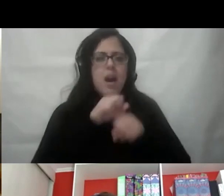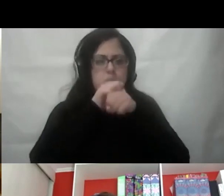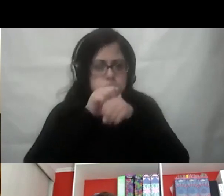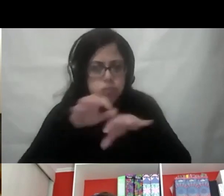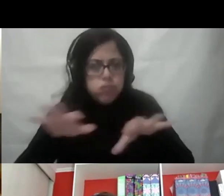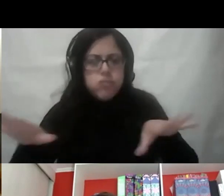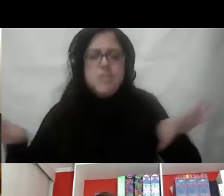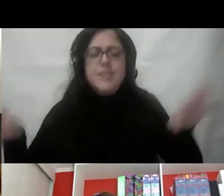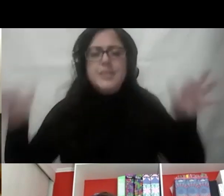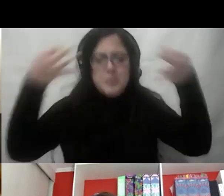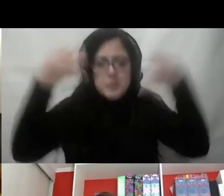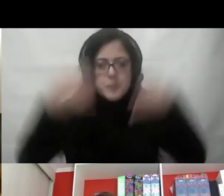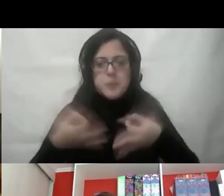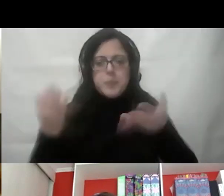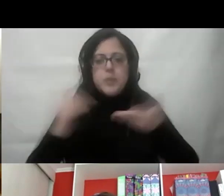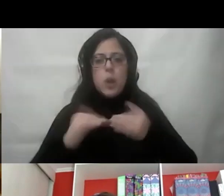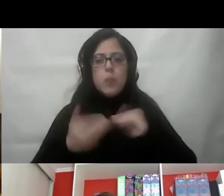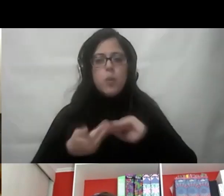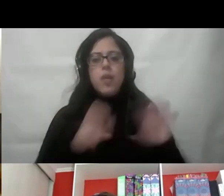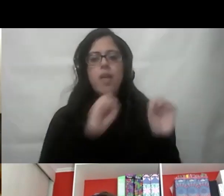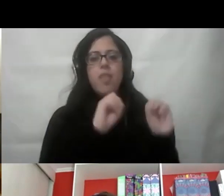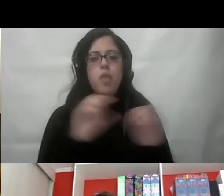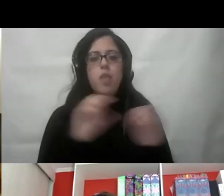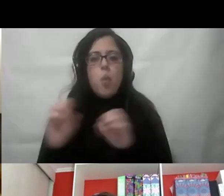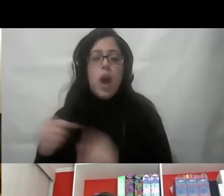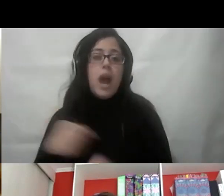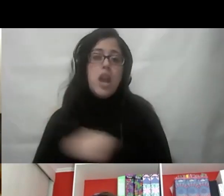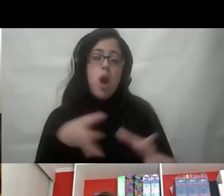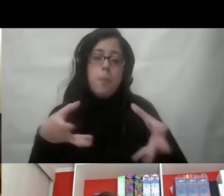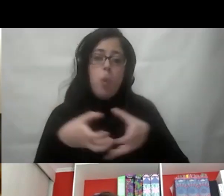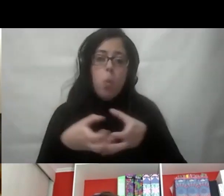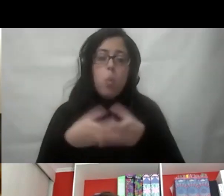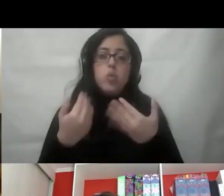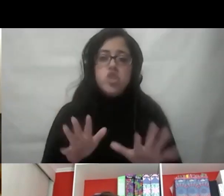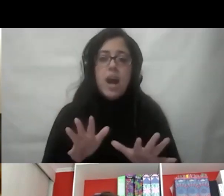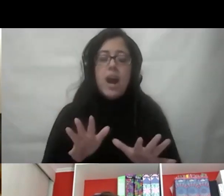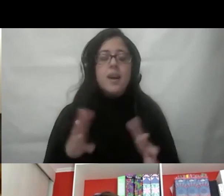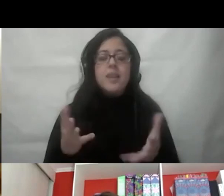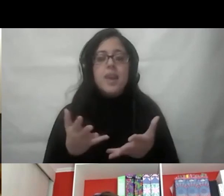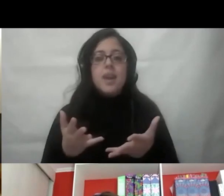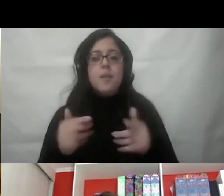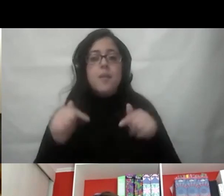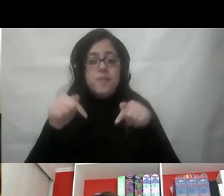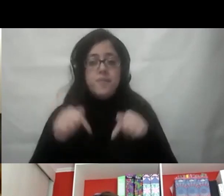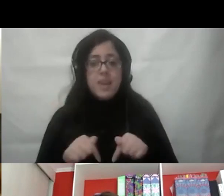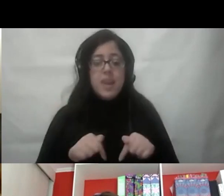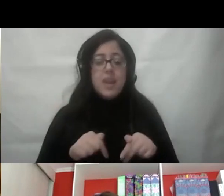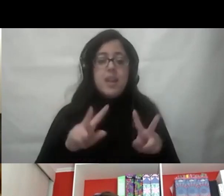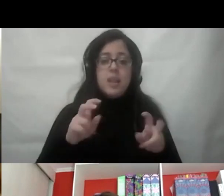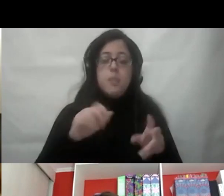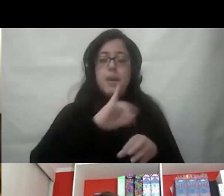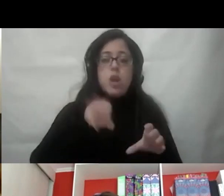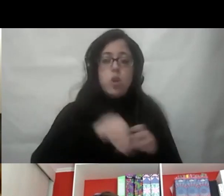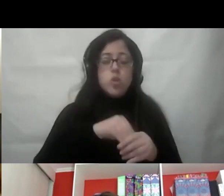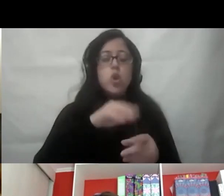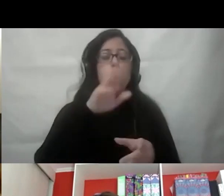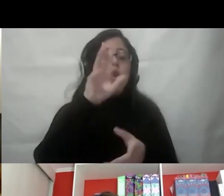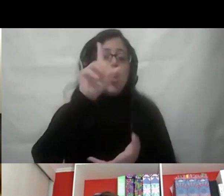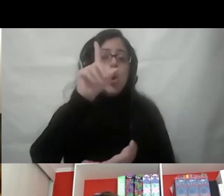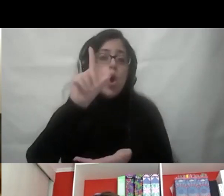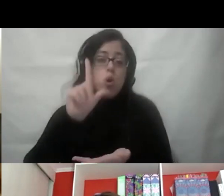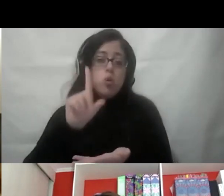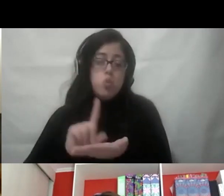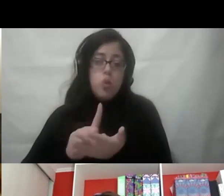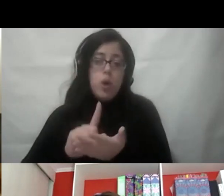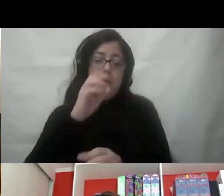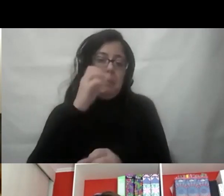desde la comunidad educativa. En nombre del equipo de la Línea de Inclusión Pedagógica del Centro de Justicia Ocasional y el equipo de prensa, junto al